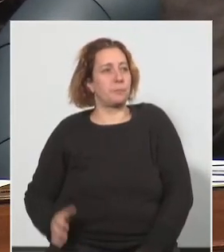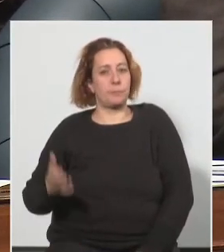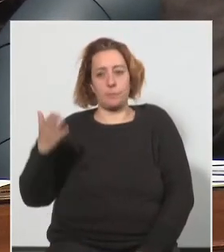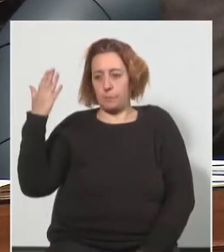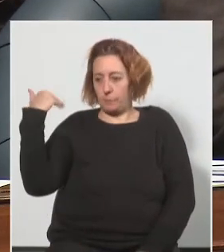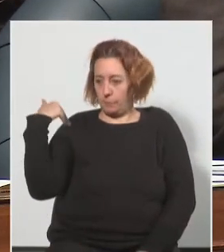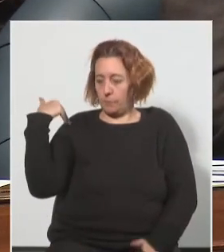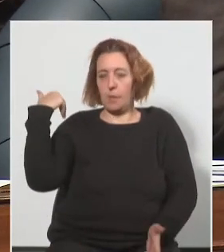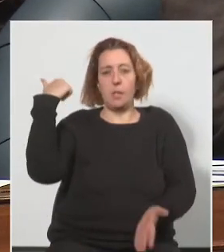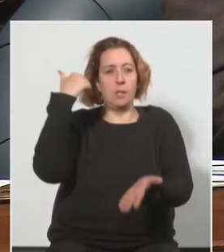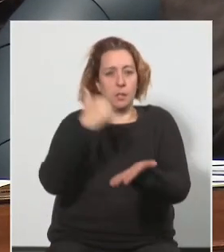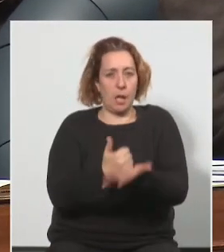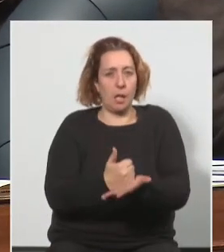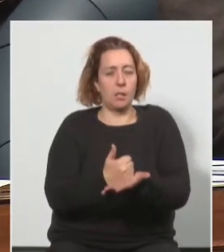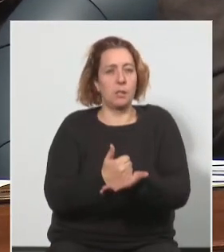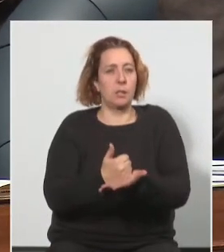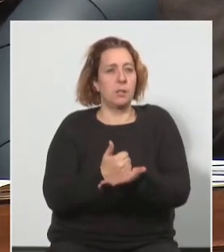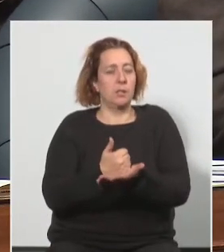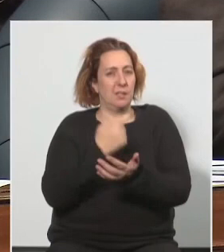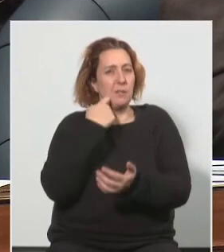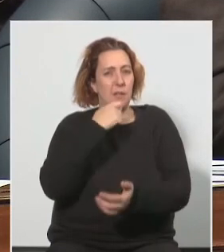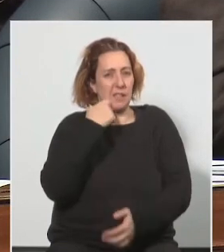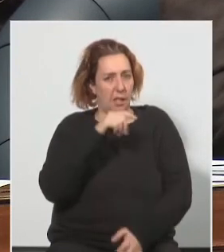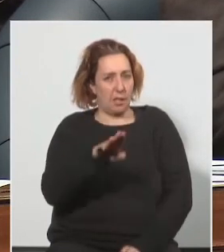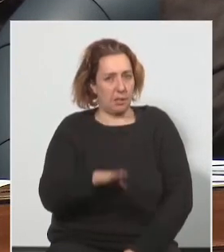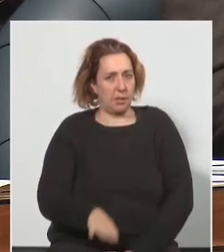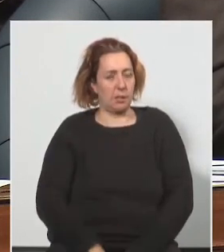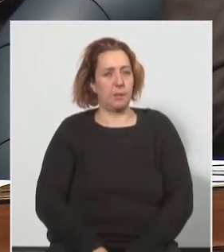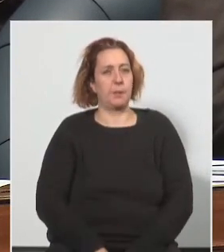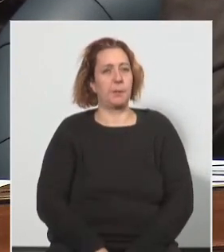y está hoy omiso.